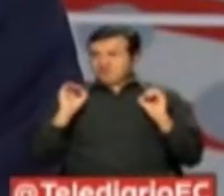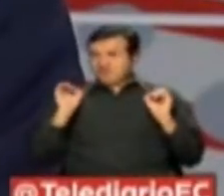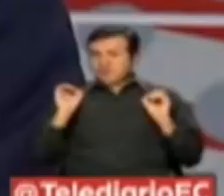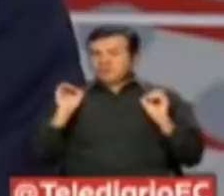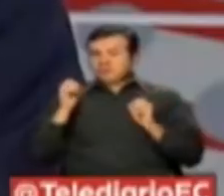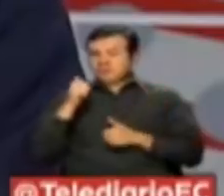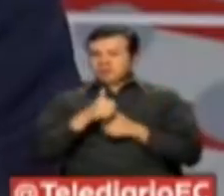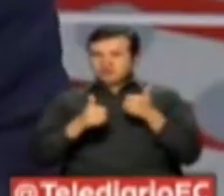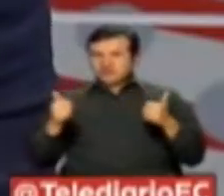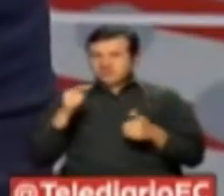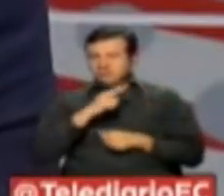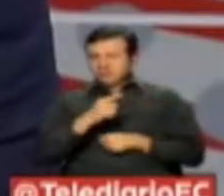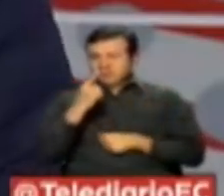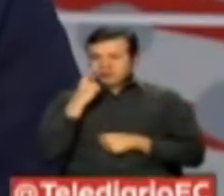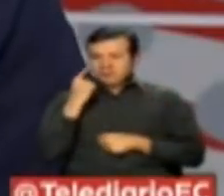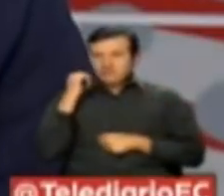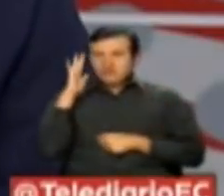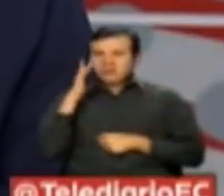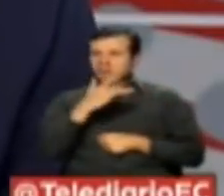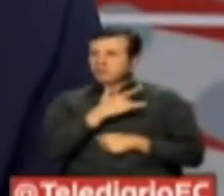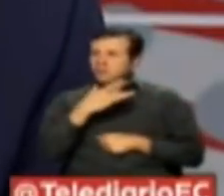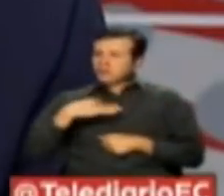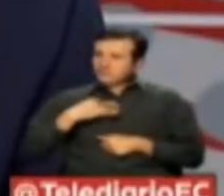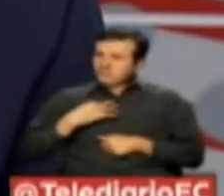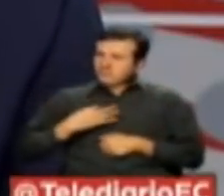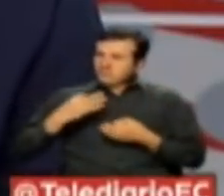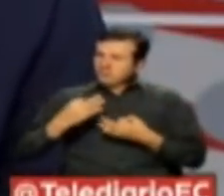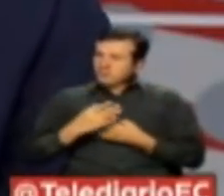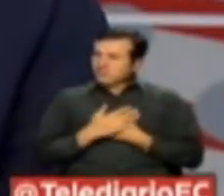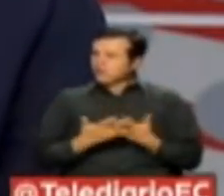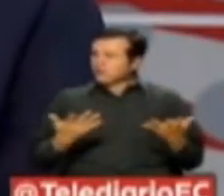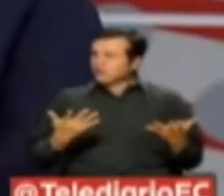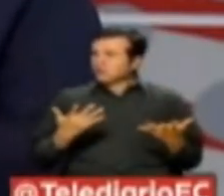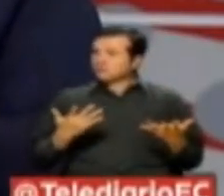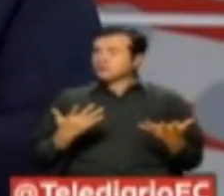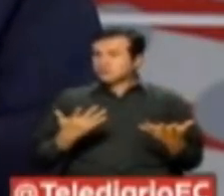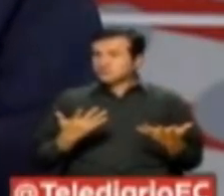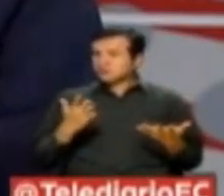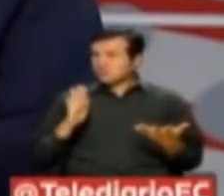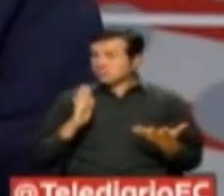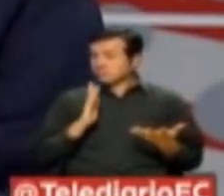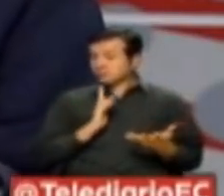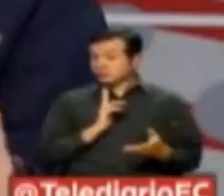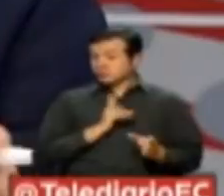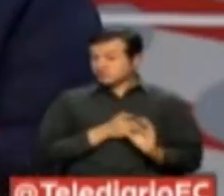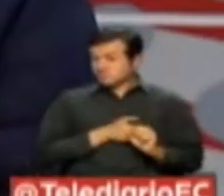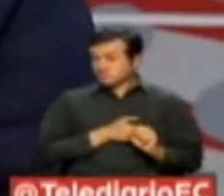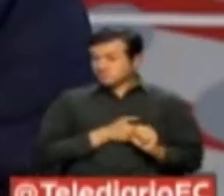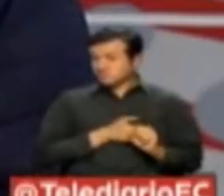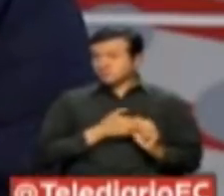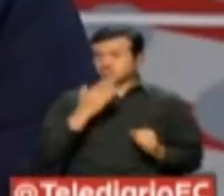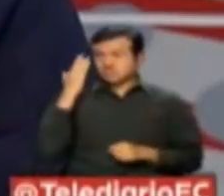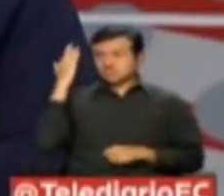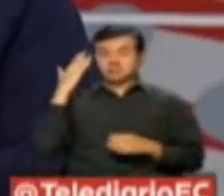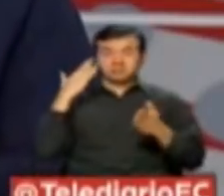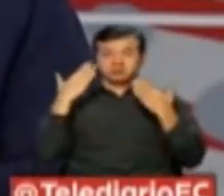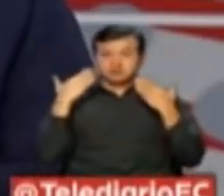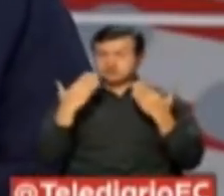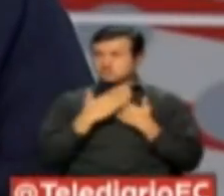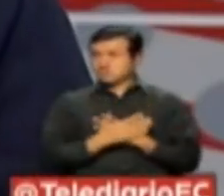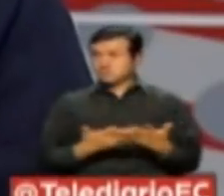los candidatos ya parecen mostrar una voluntad cierta de participar en para la alcaldía de guayaquil